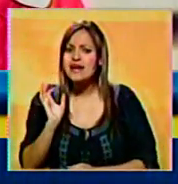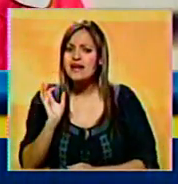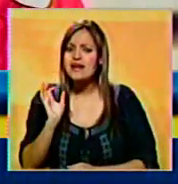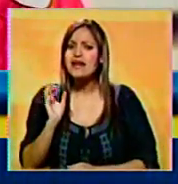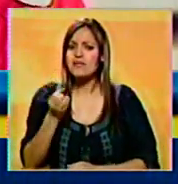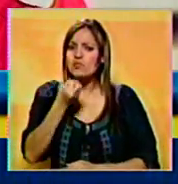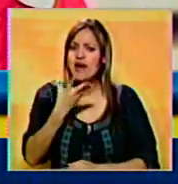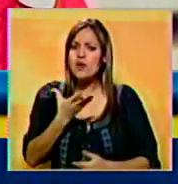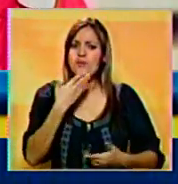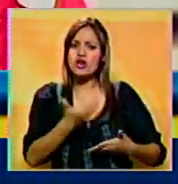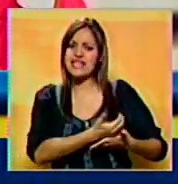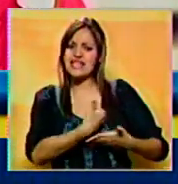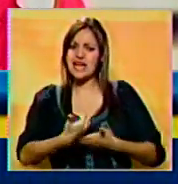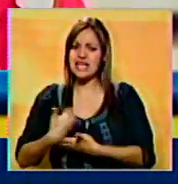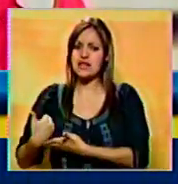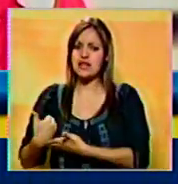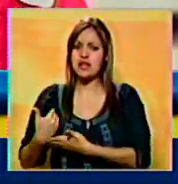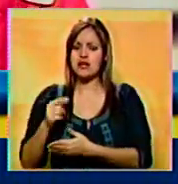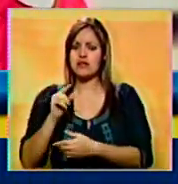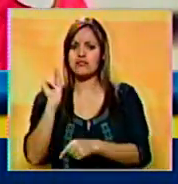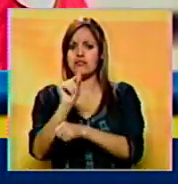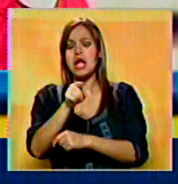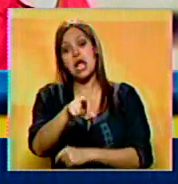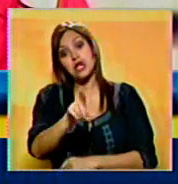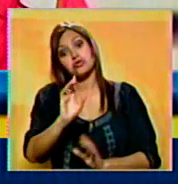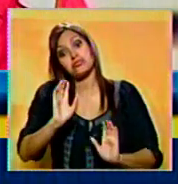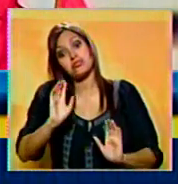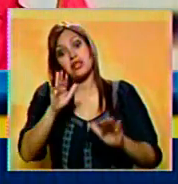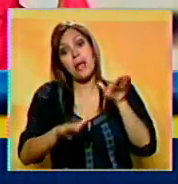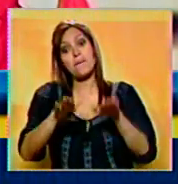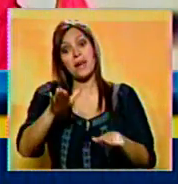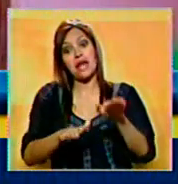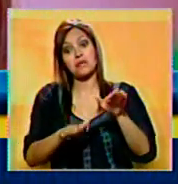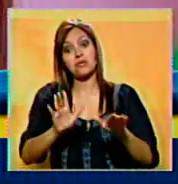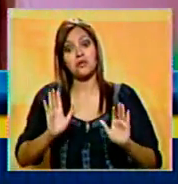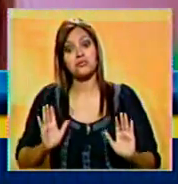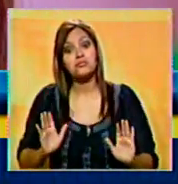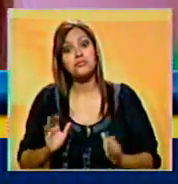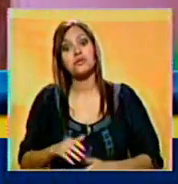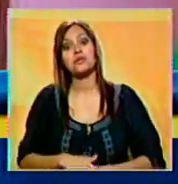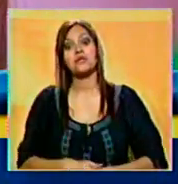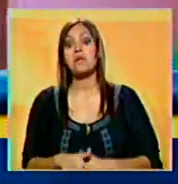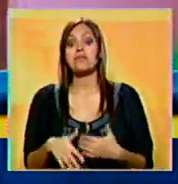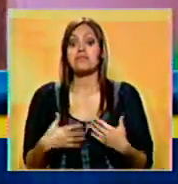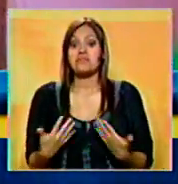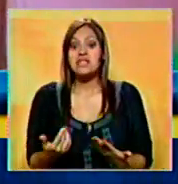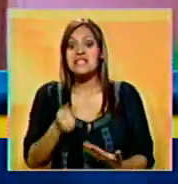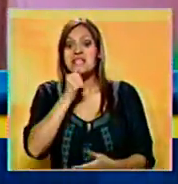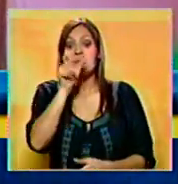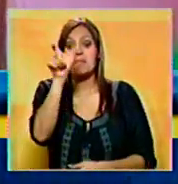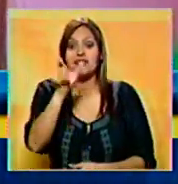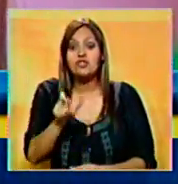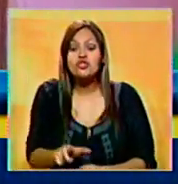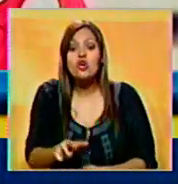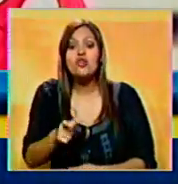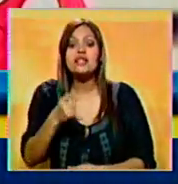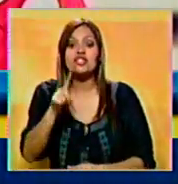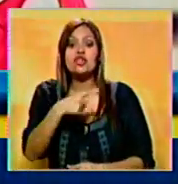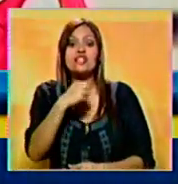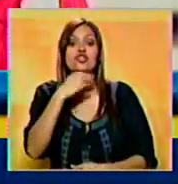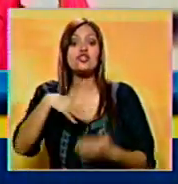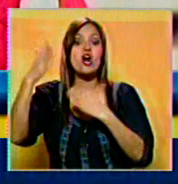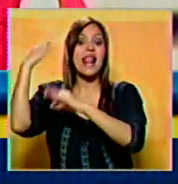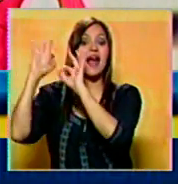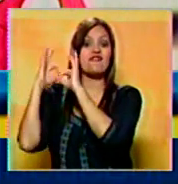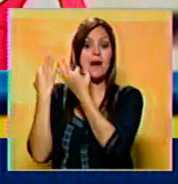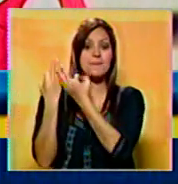mira, eso no está descartado. Eso depende también del tipo de la persona, de los antecedentes